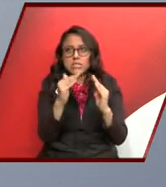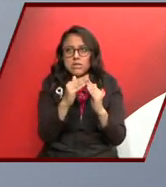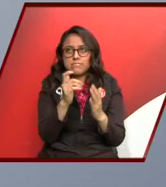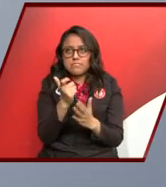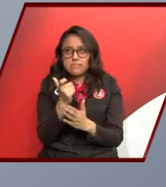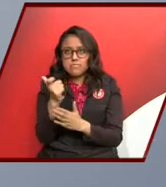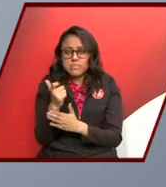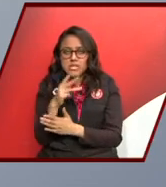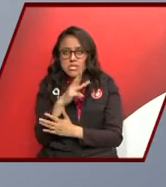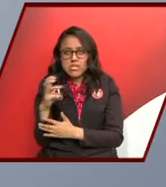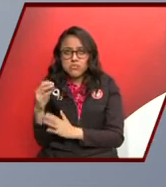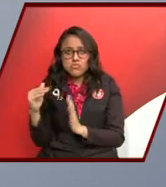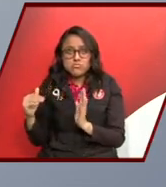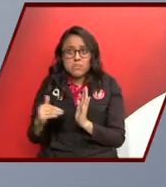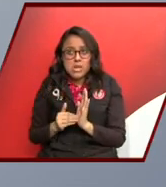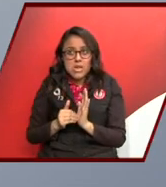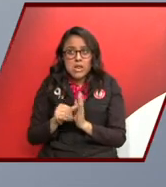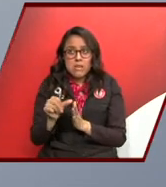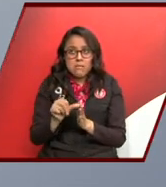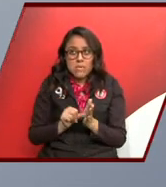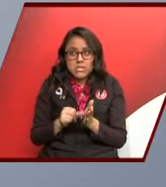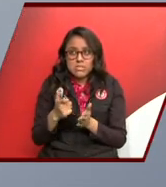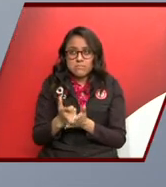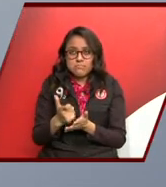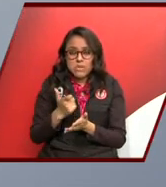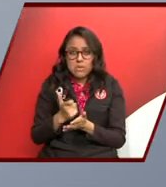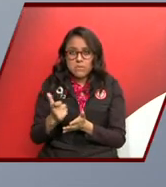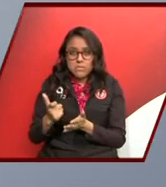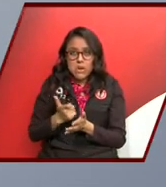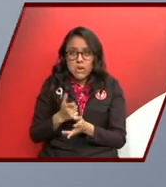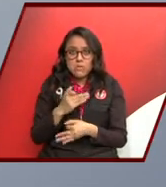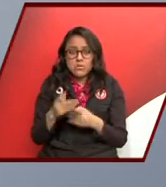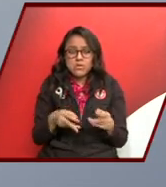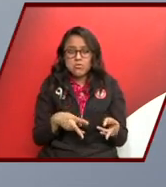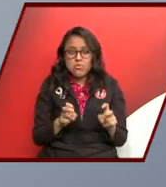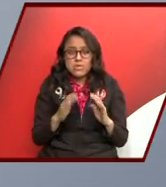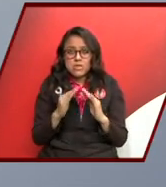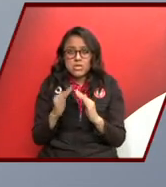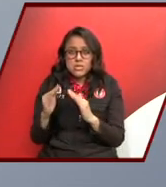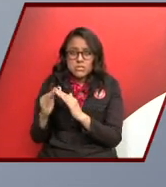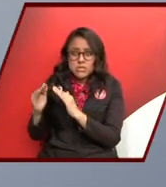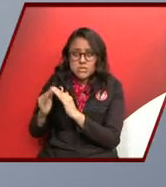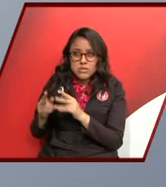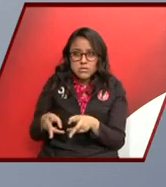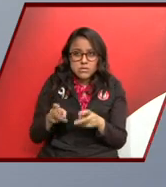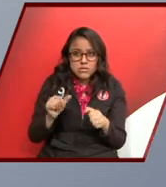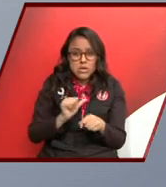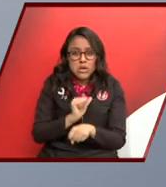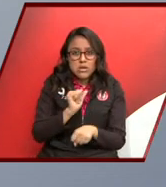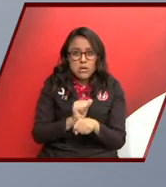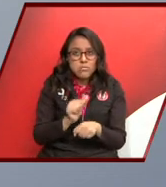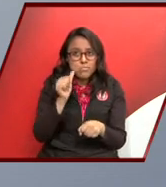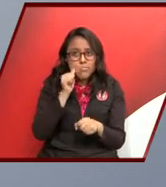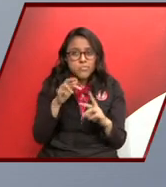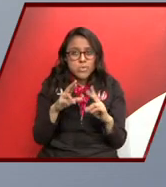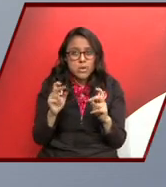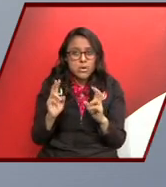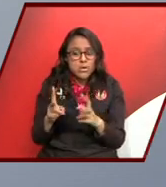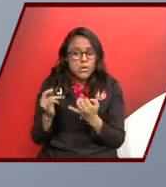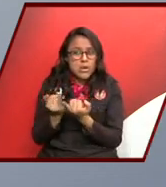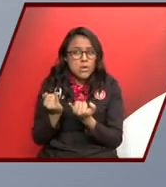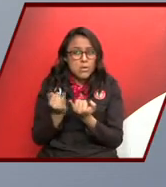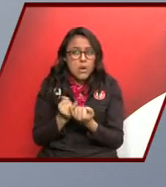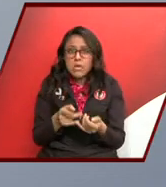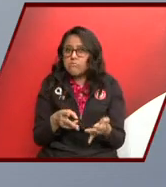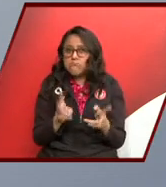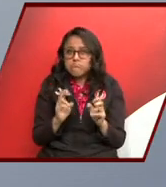lo que nos dieron 300 mil pesos mensuales, los robos a las casas, habitación y las llantas de los carros siguieron desapareciendo y los